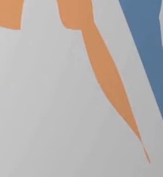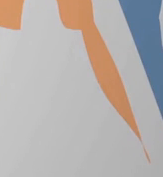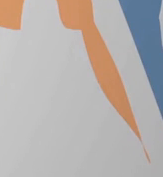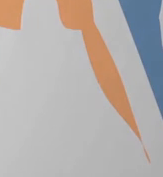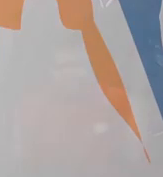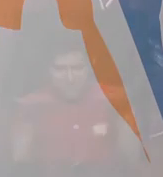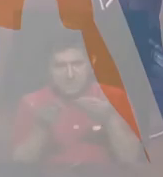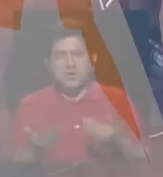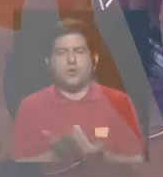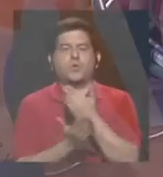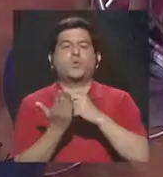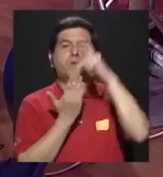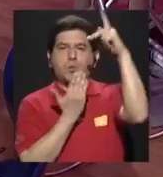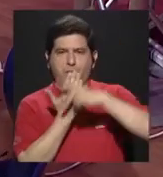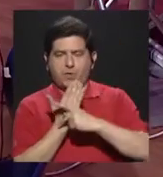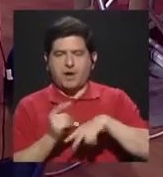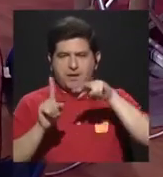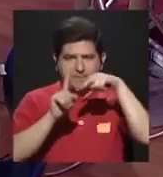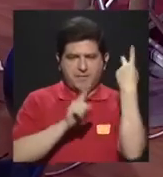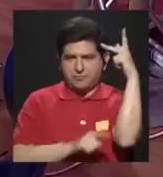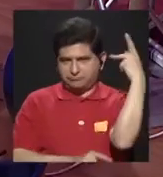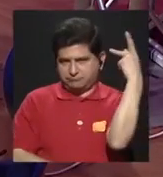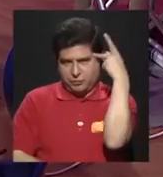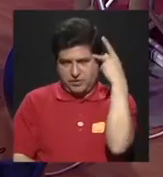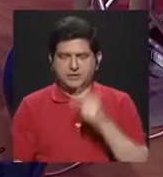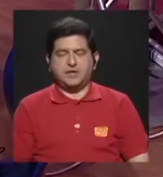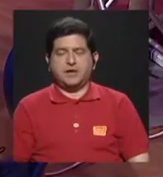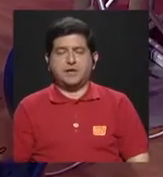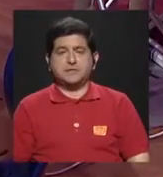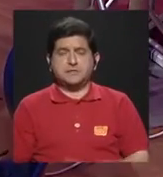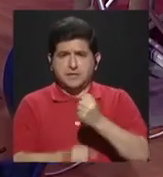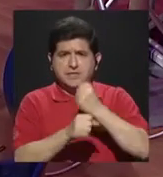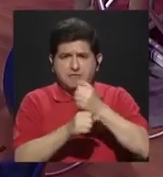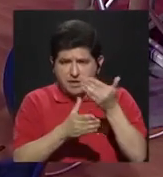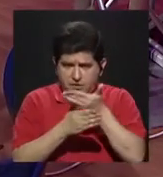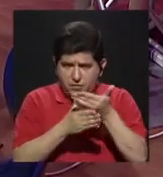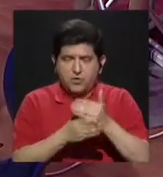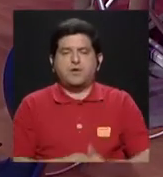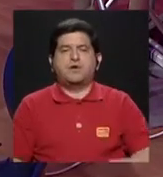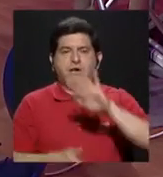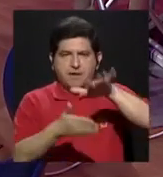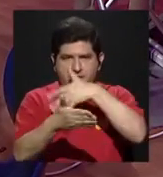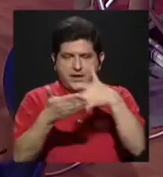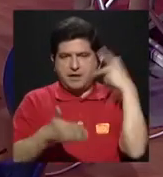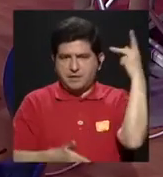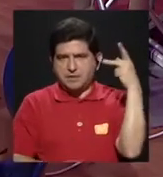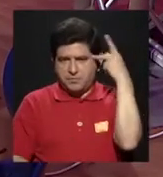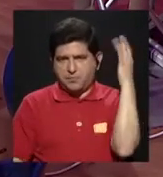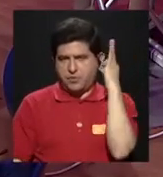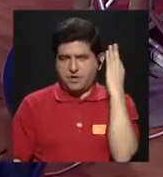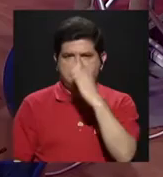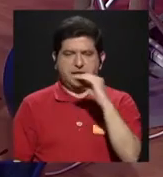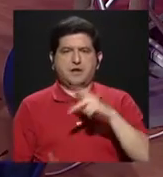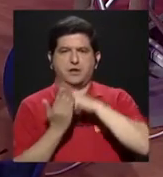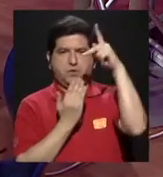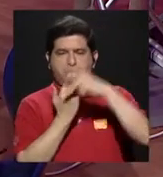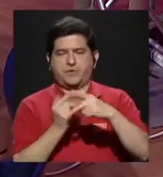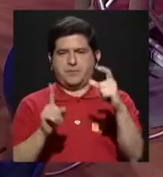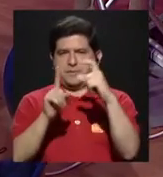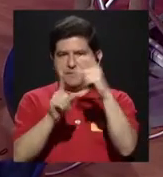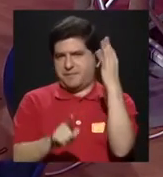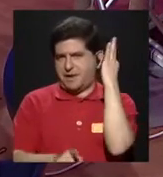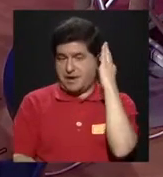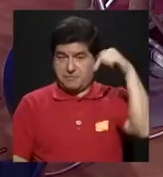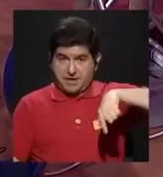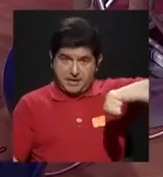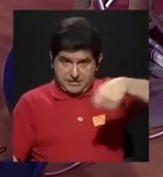Le damos la bienvenida a esta nueva edición de Miradas Políticas, una coproducción de la Agenda Política de Mujeres y de Palabra de Mujer de este